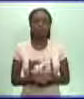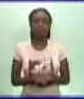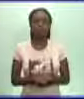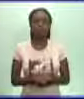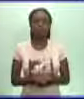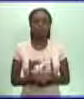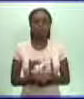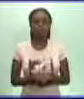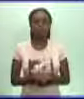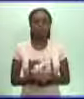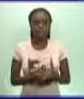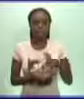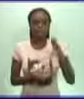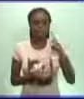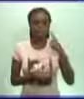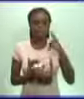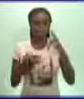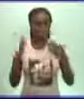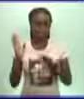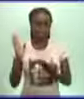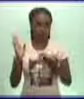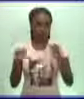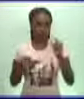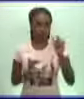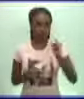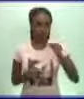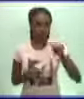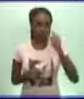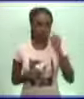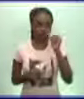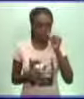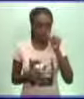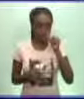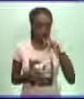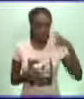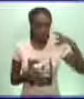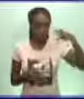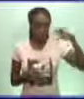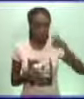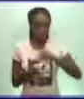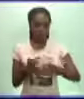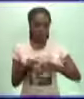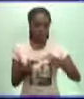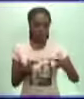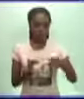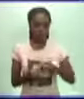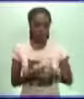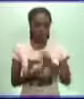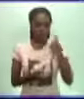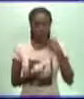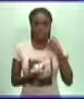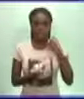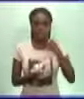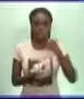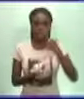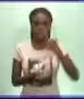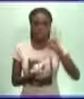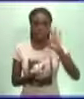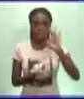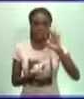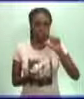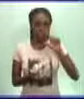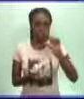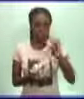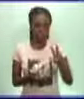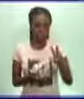Te digo que Cirilo Villaverde nació en la provincia de Pinar del Río en 1812 y murió